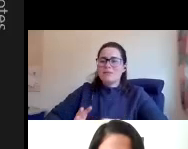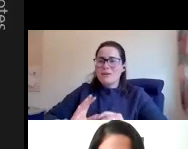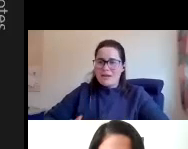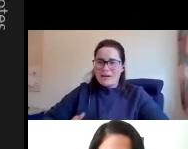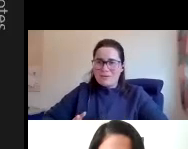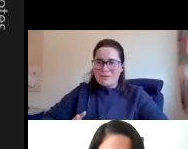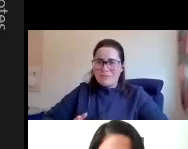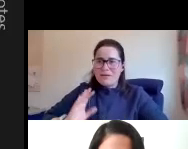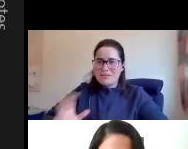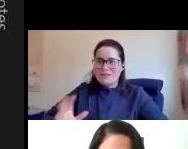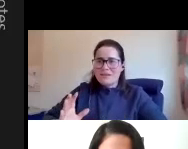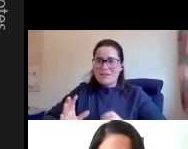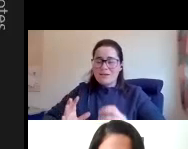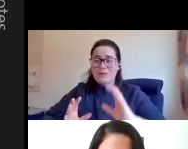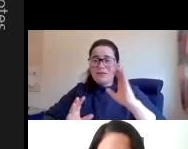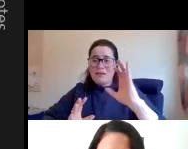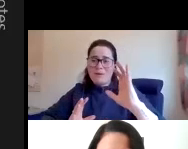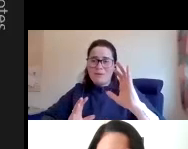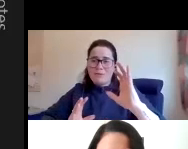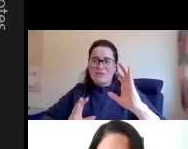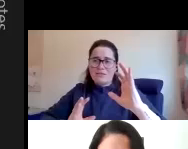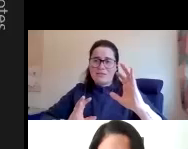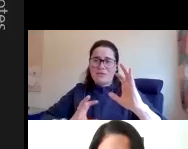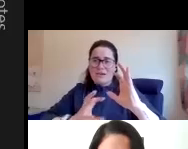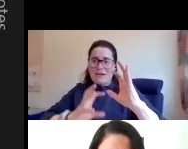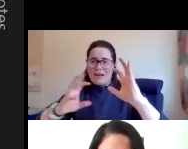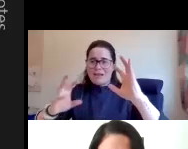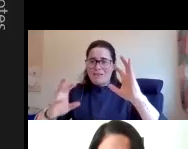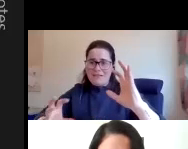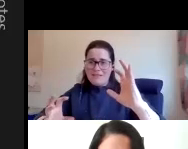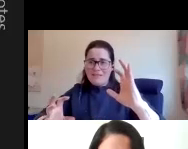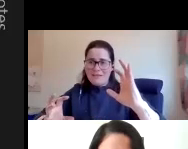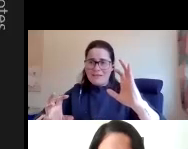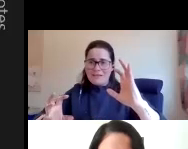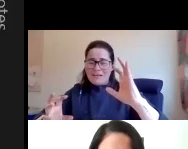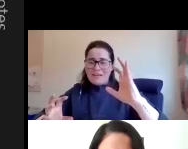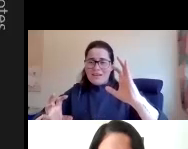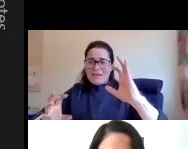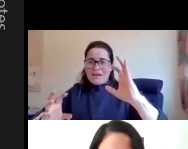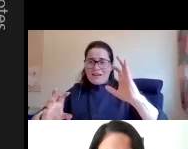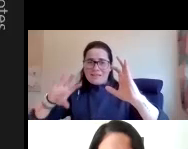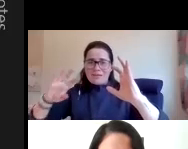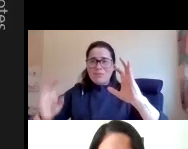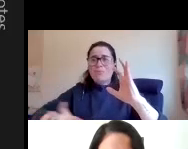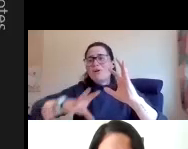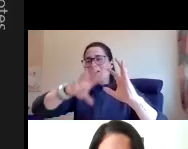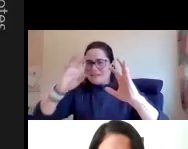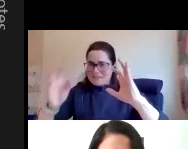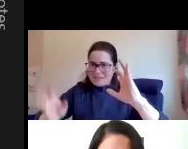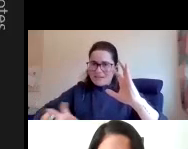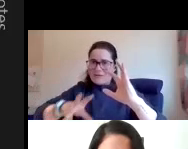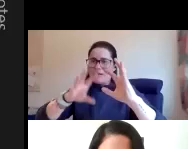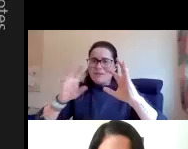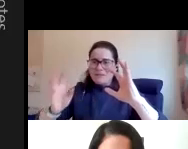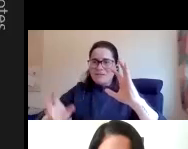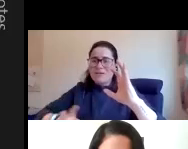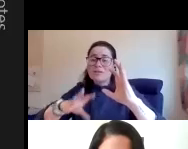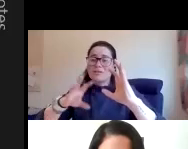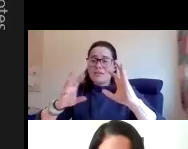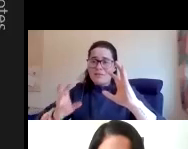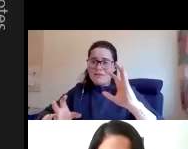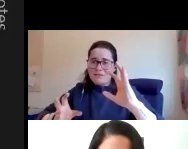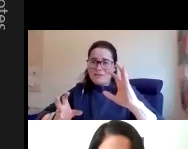Media vez un lago pasa de una etapa de eutrofización a la siguiente, hay ciertos bucles de